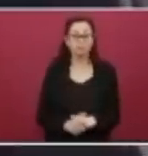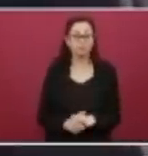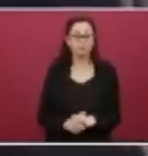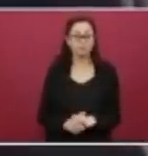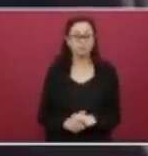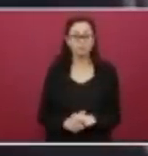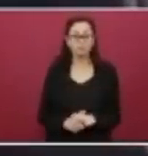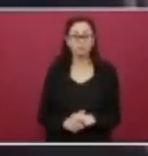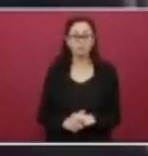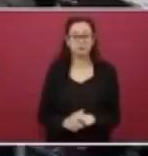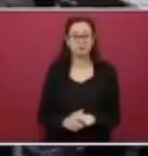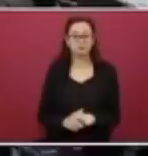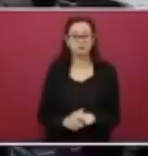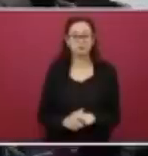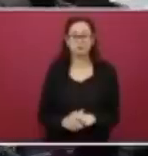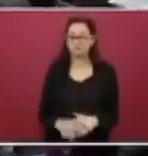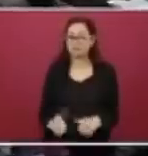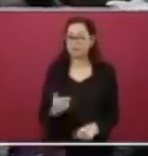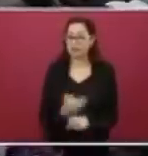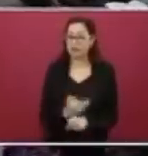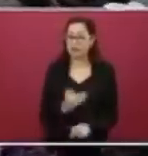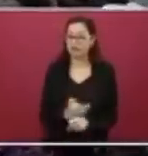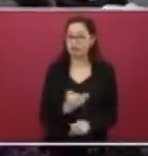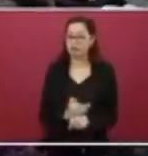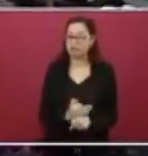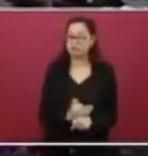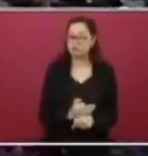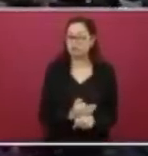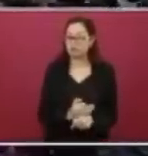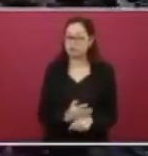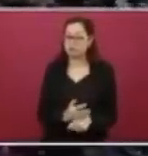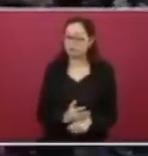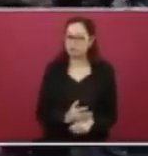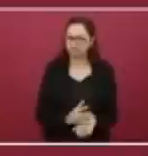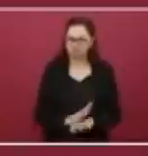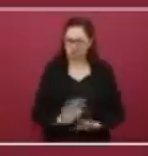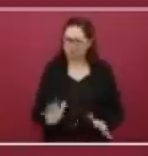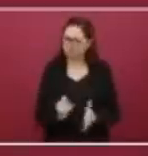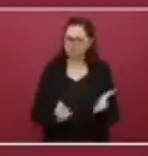que son momentos de definiciones y fuera más caras